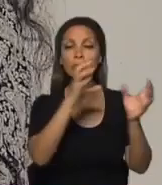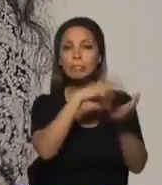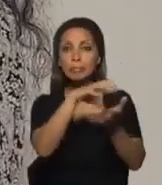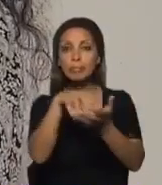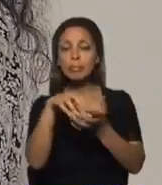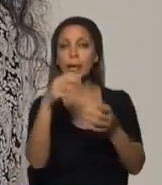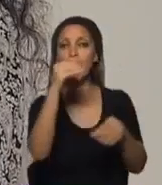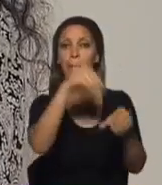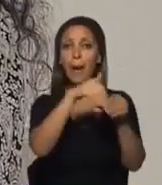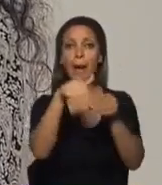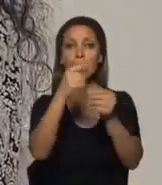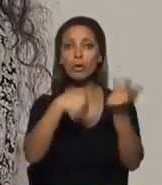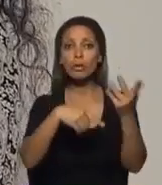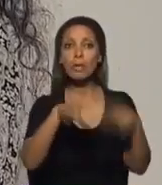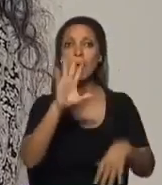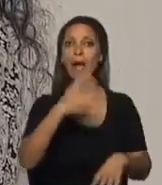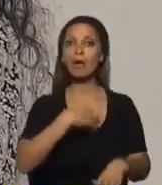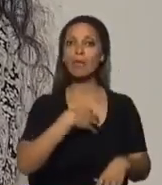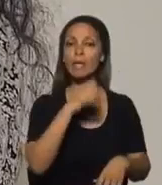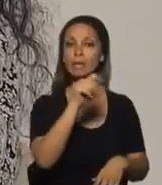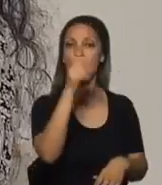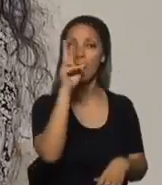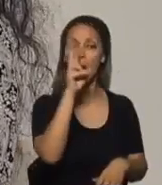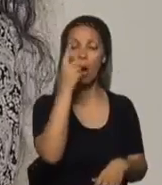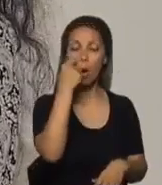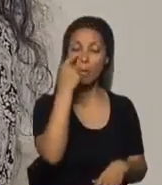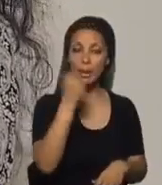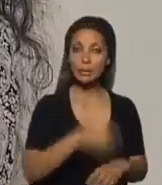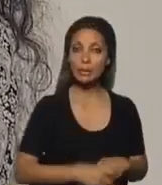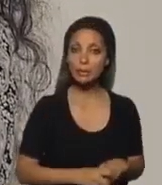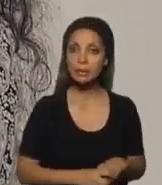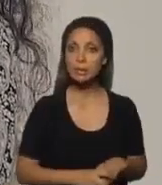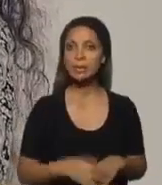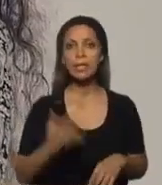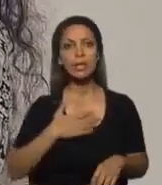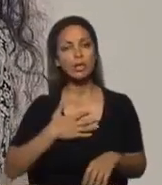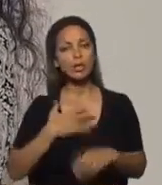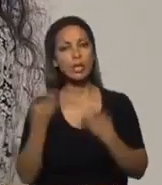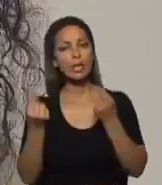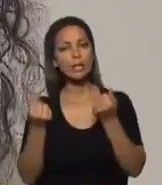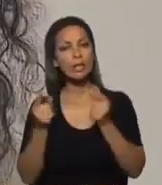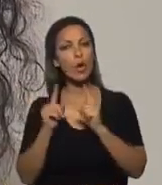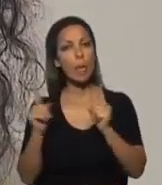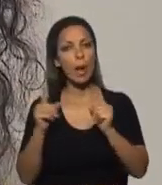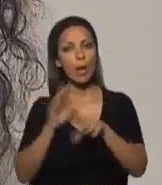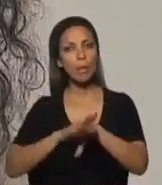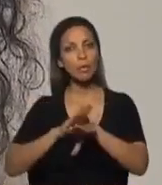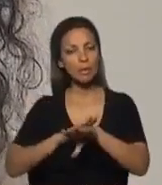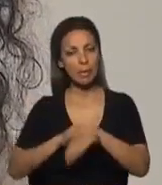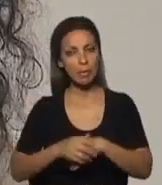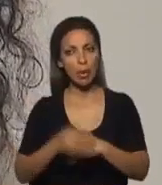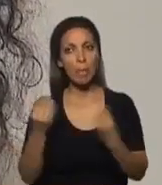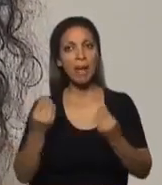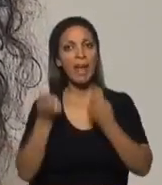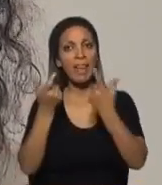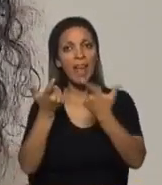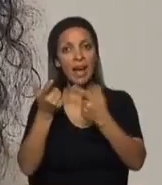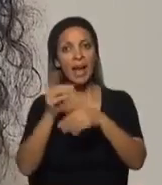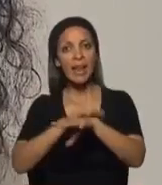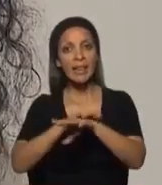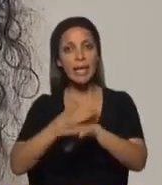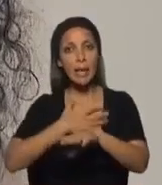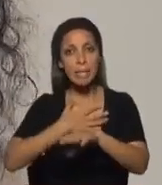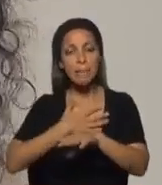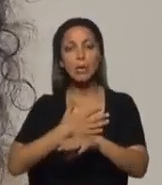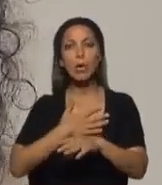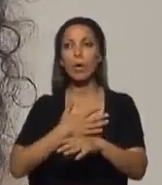mujeres. Tenemos más dificultad para valorar nuestro tiempo, para ponerle ese tiempo un valor